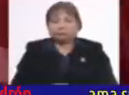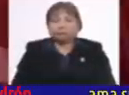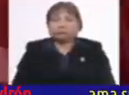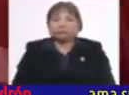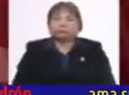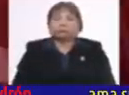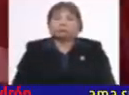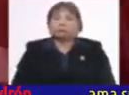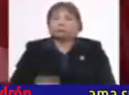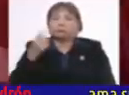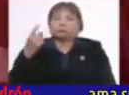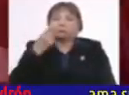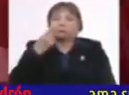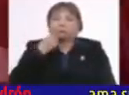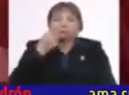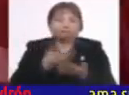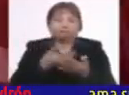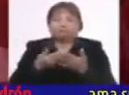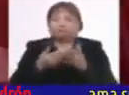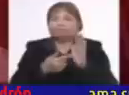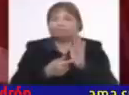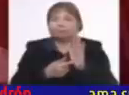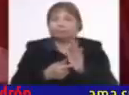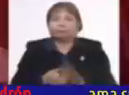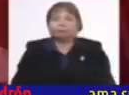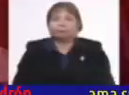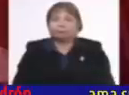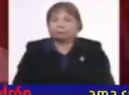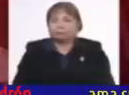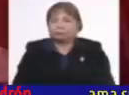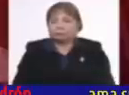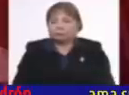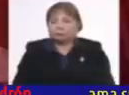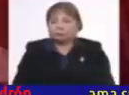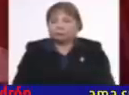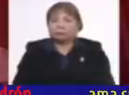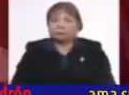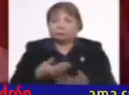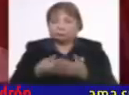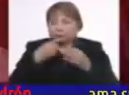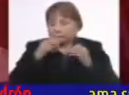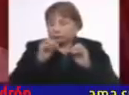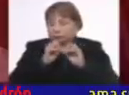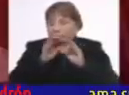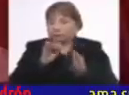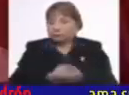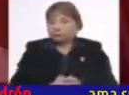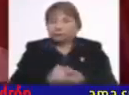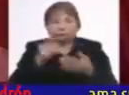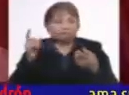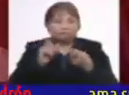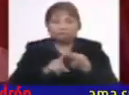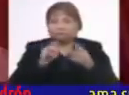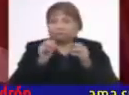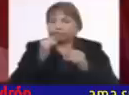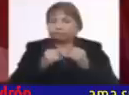la única evidencia que hay y debo dejar en claro que hasta el